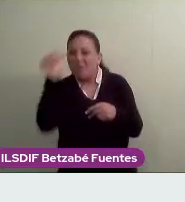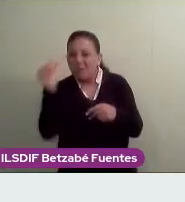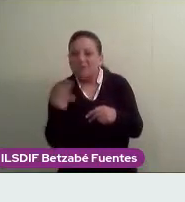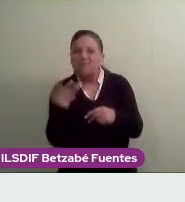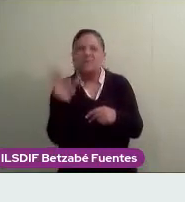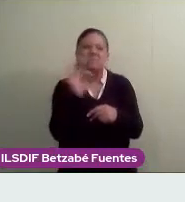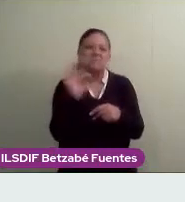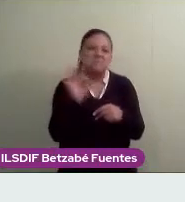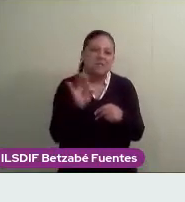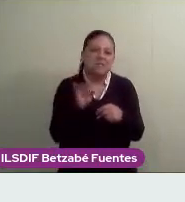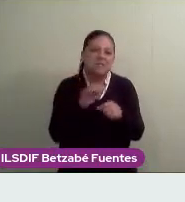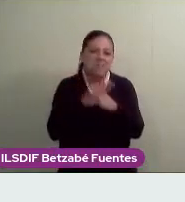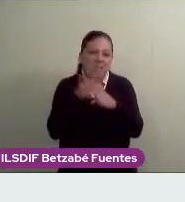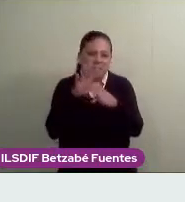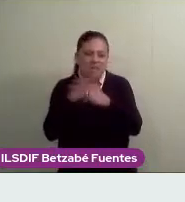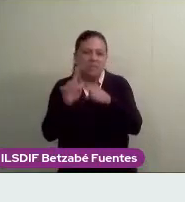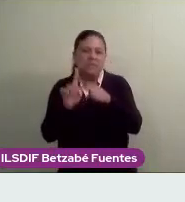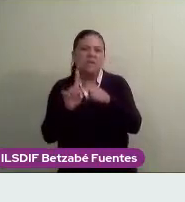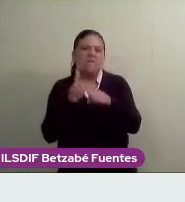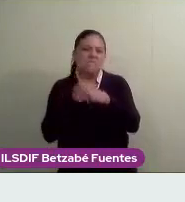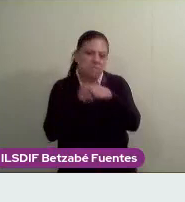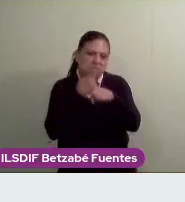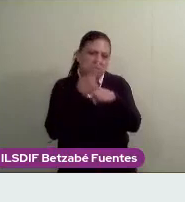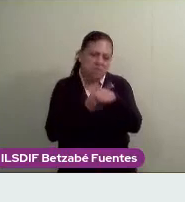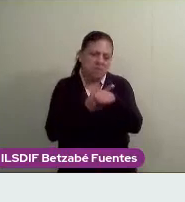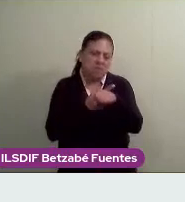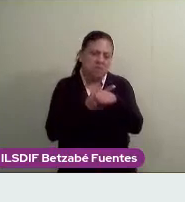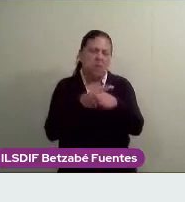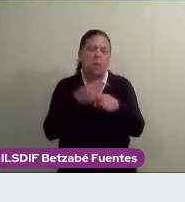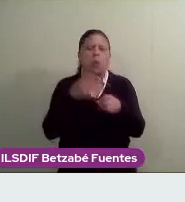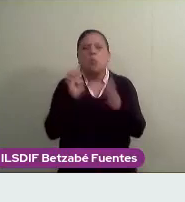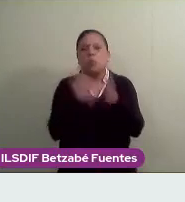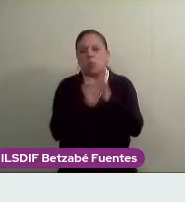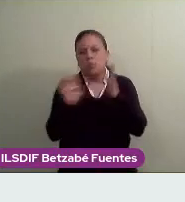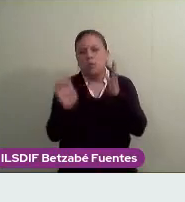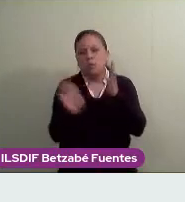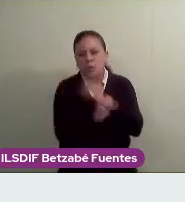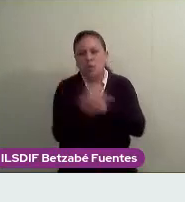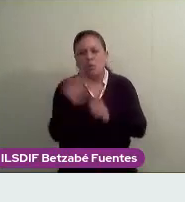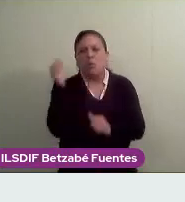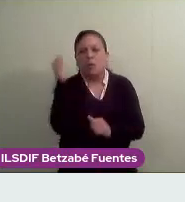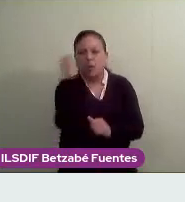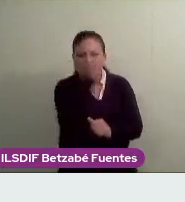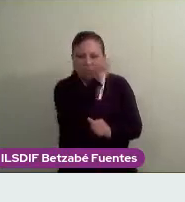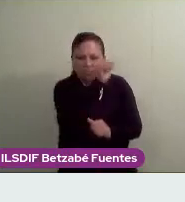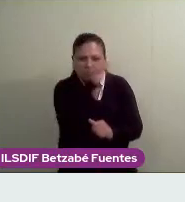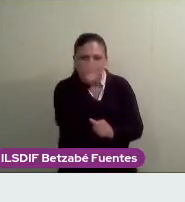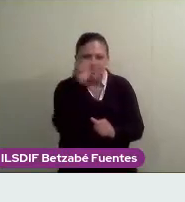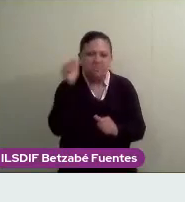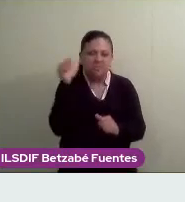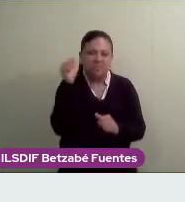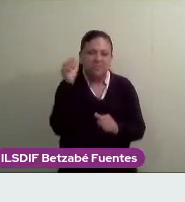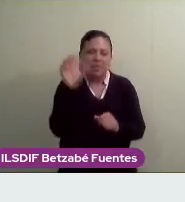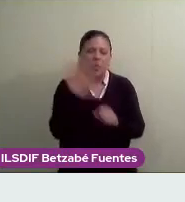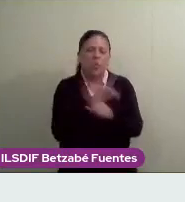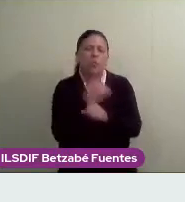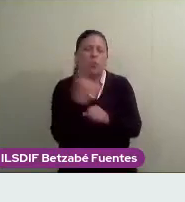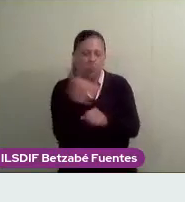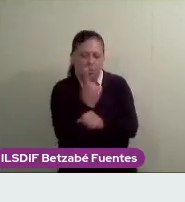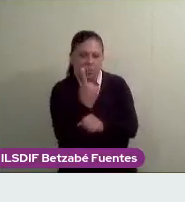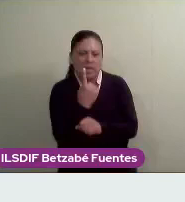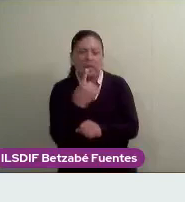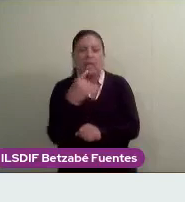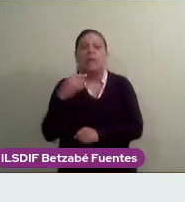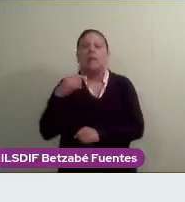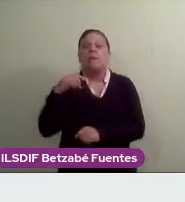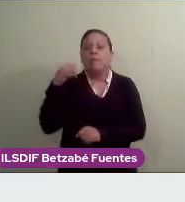descritos, que es el trastorno del espectro autista, por ejemplo, pero es en poca proporción, porque el trastorno del espectro autista no es tan